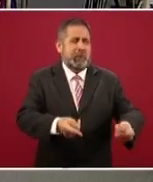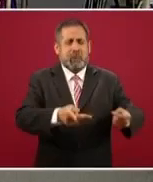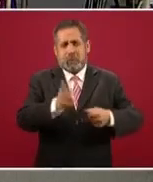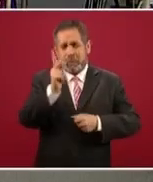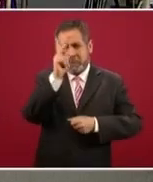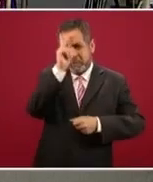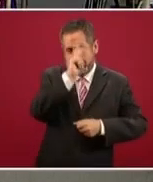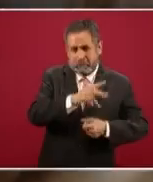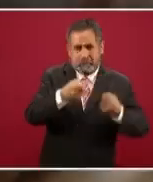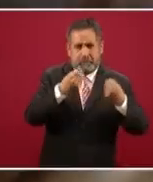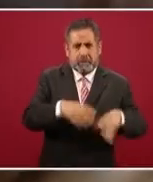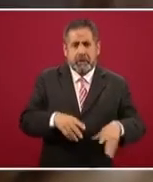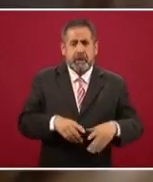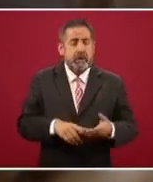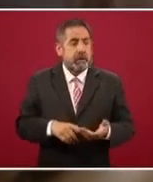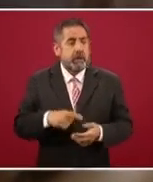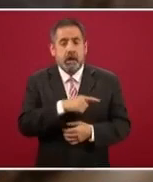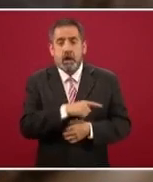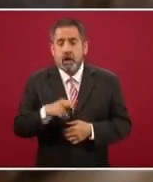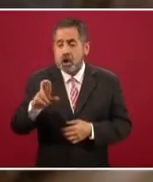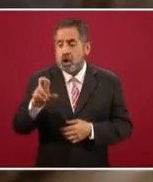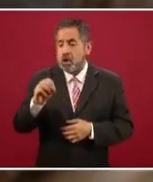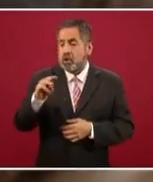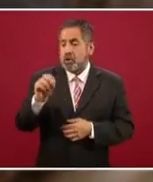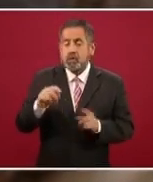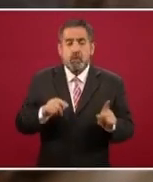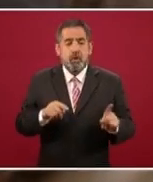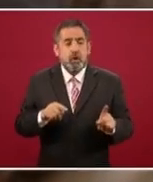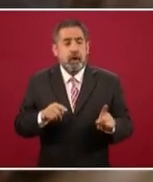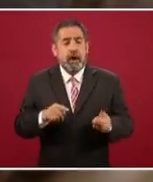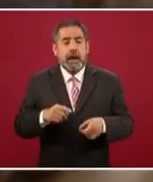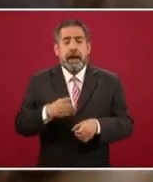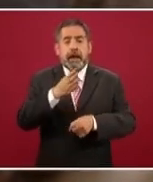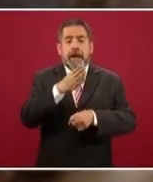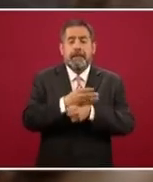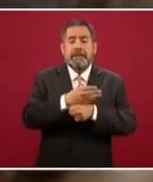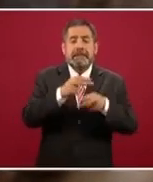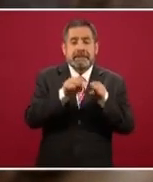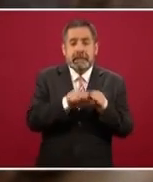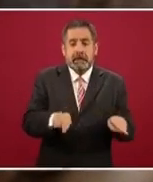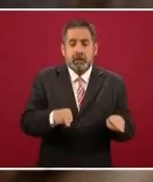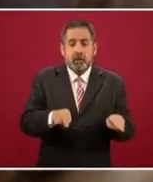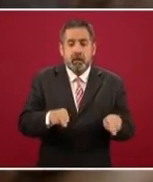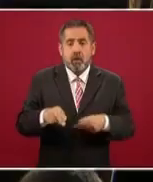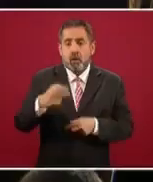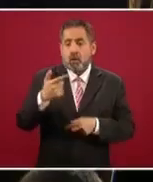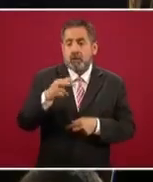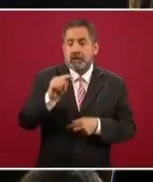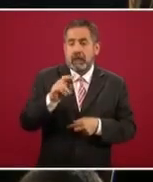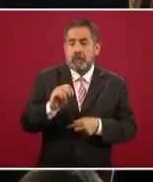Que Poncho Romo es bisnieto de Gustavo Madero,